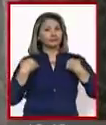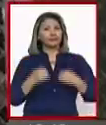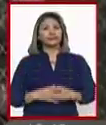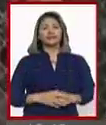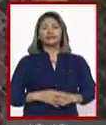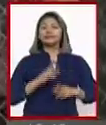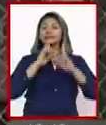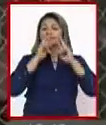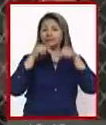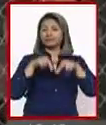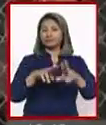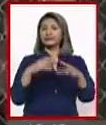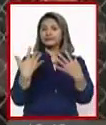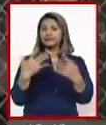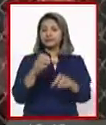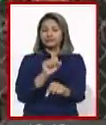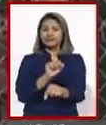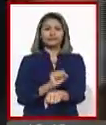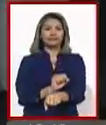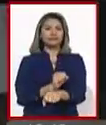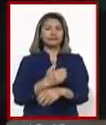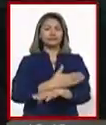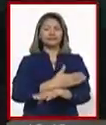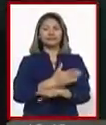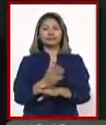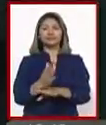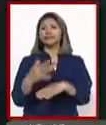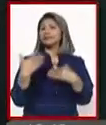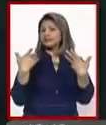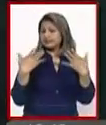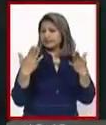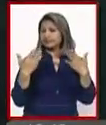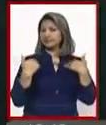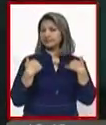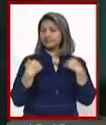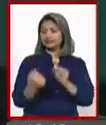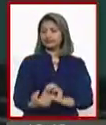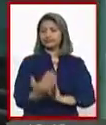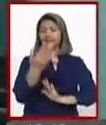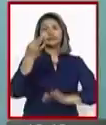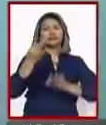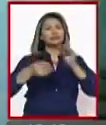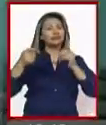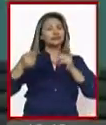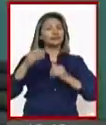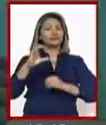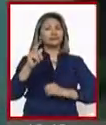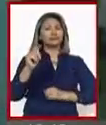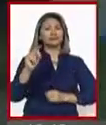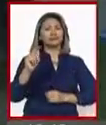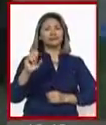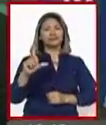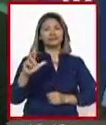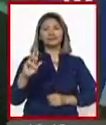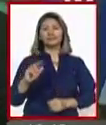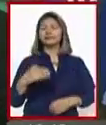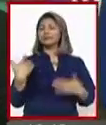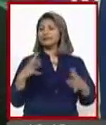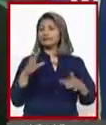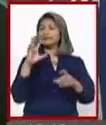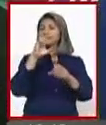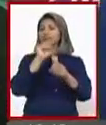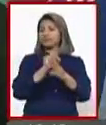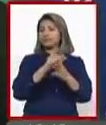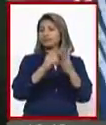río Piraí se encuentran detenidos y en las próximas horas serán puestos ante un juez cautelar. Sí han sido